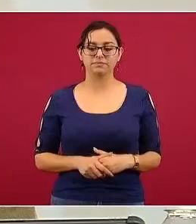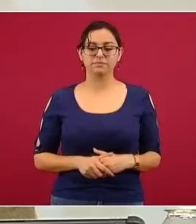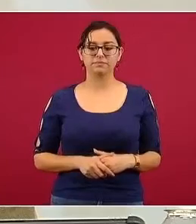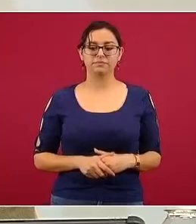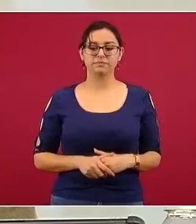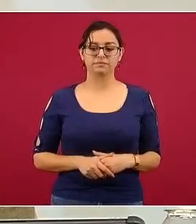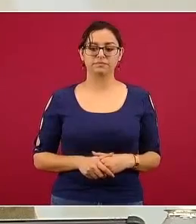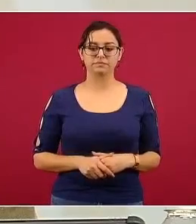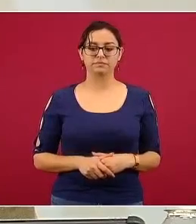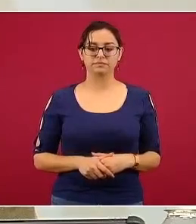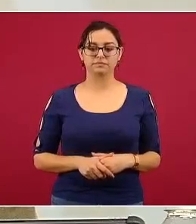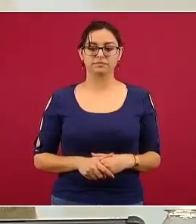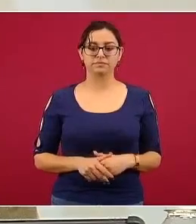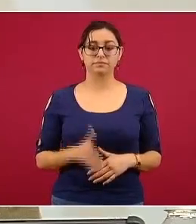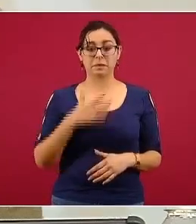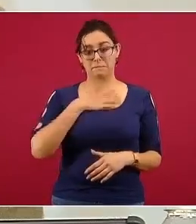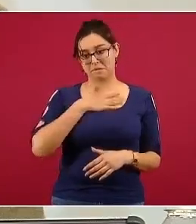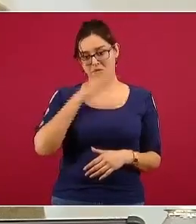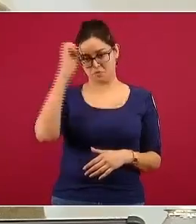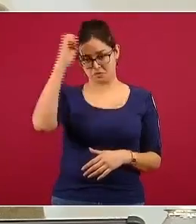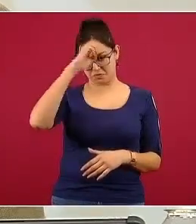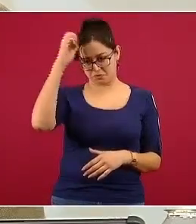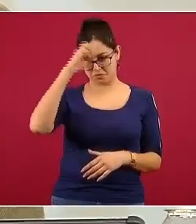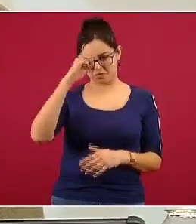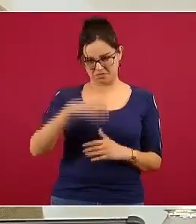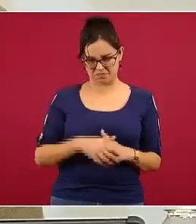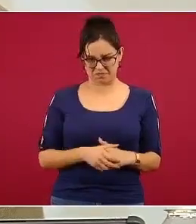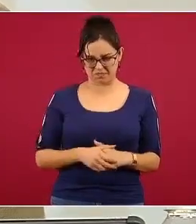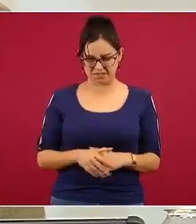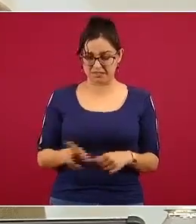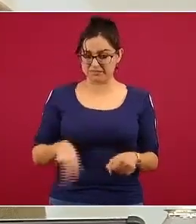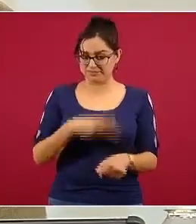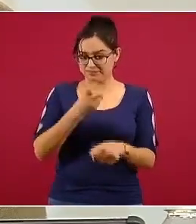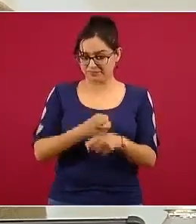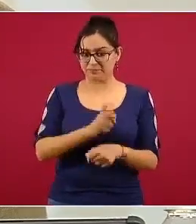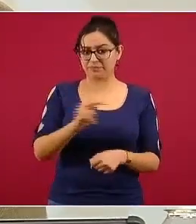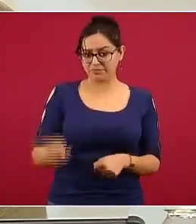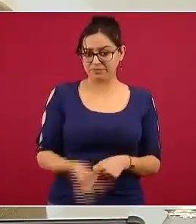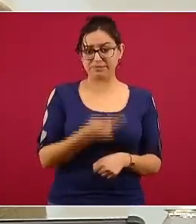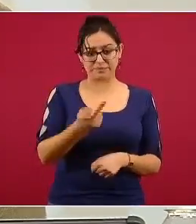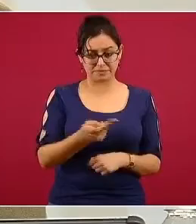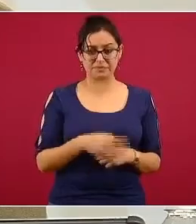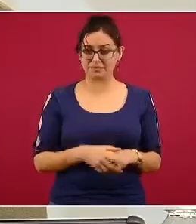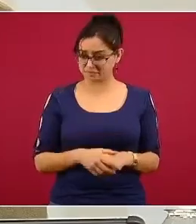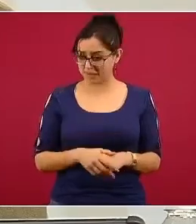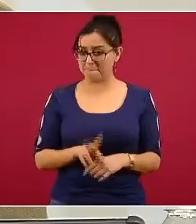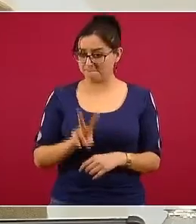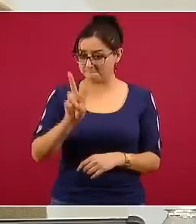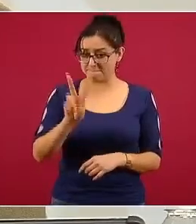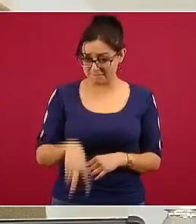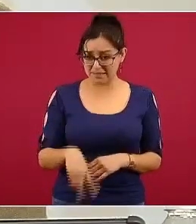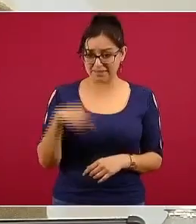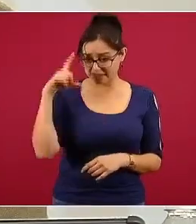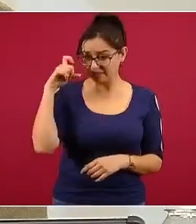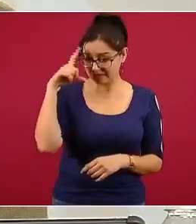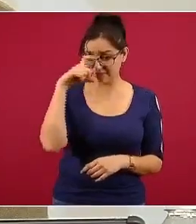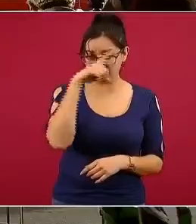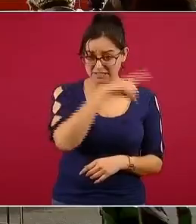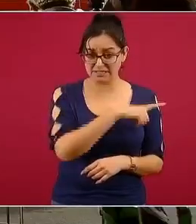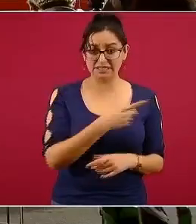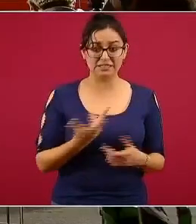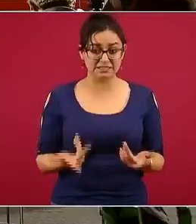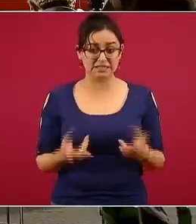Entonces, esto sería mi comentario. Y de la segunda pregunta, sí, esto es un reto y por eso es un reto importante en la estrategia